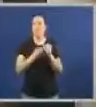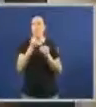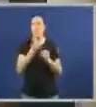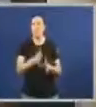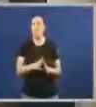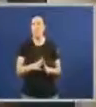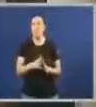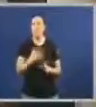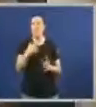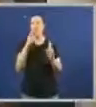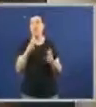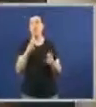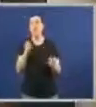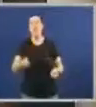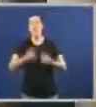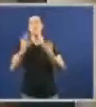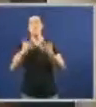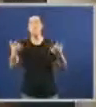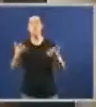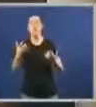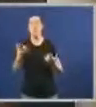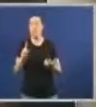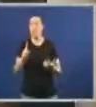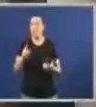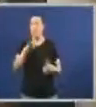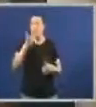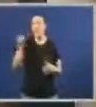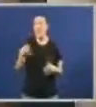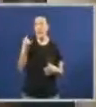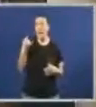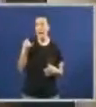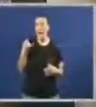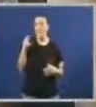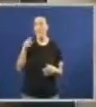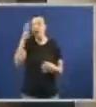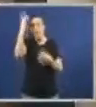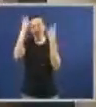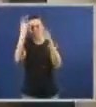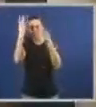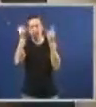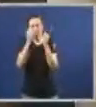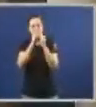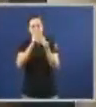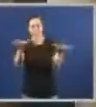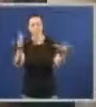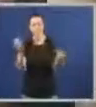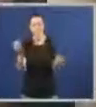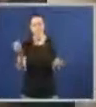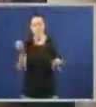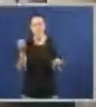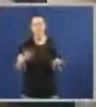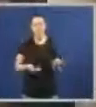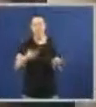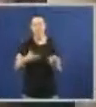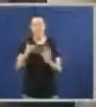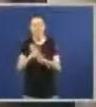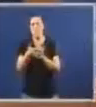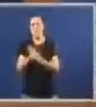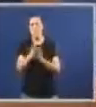cuestión simplemente de expresión A linguaxe non xo reproduce, tamén produce ideas tamén é capaz a linguaxe de producir,